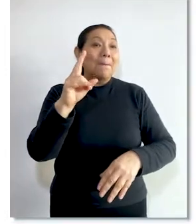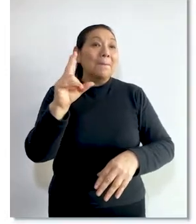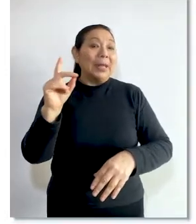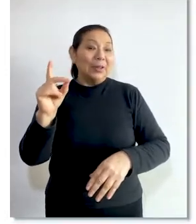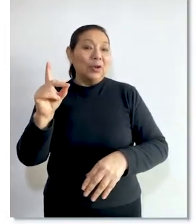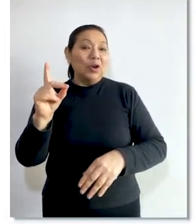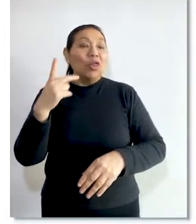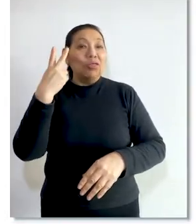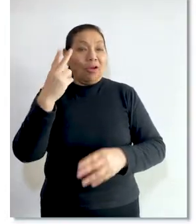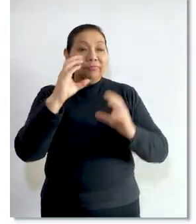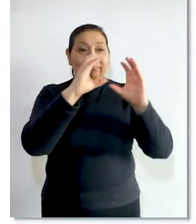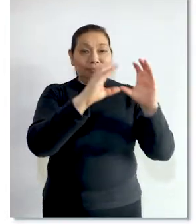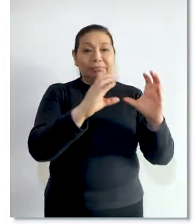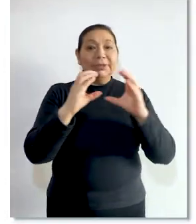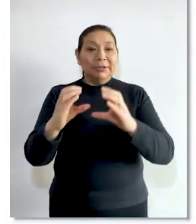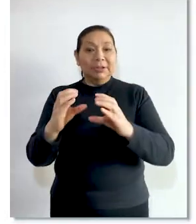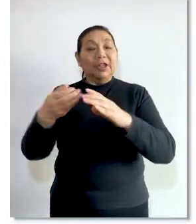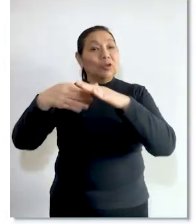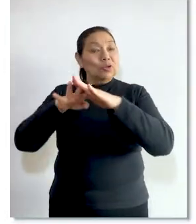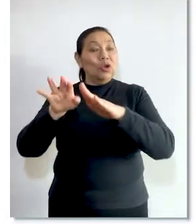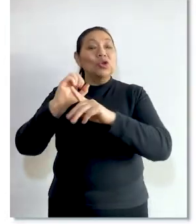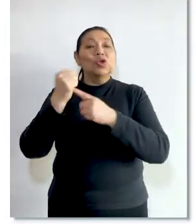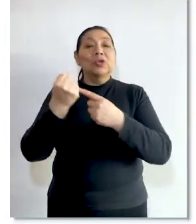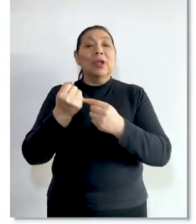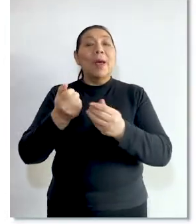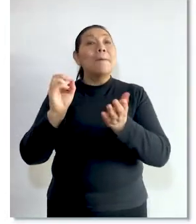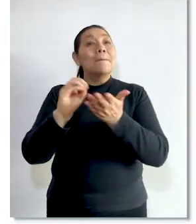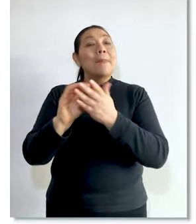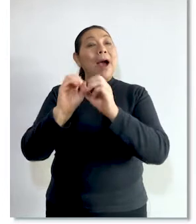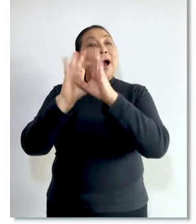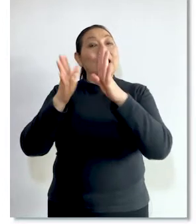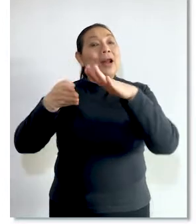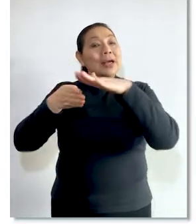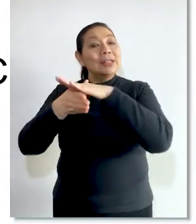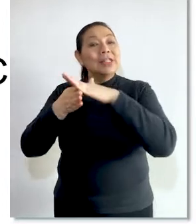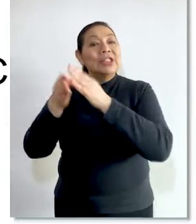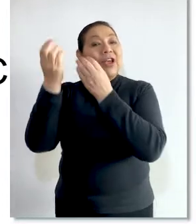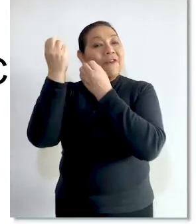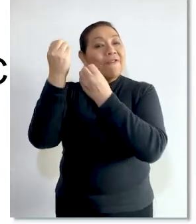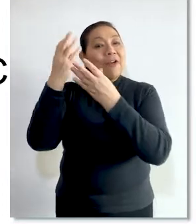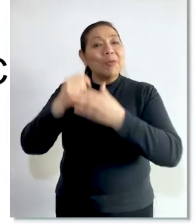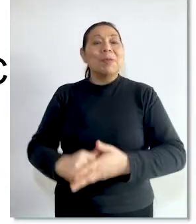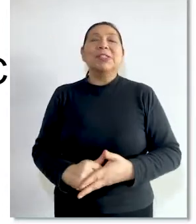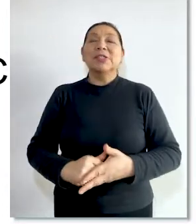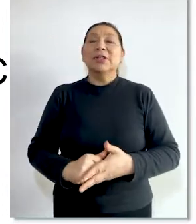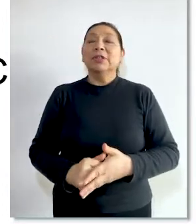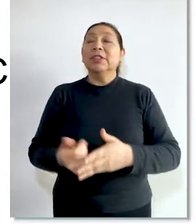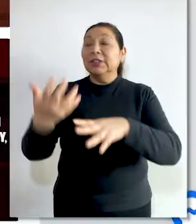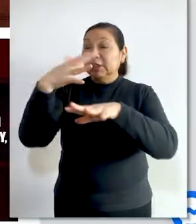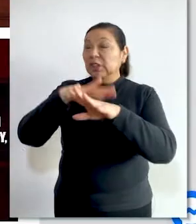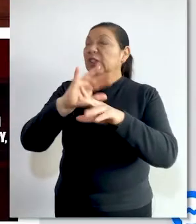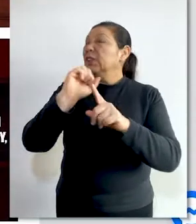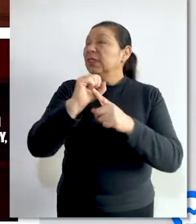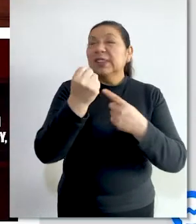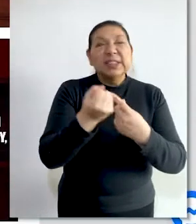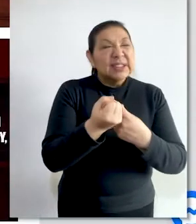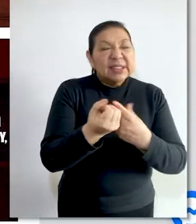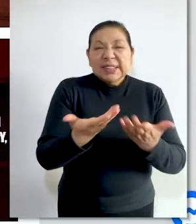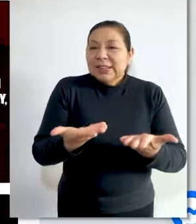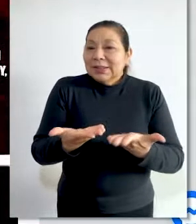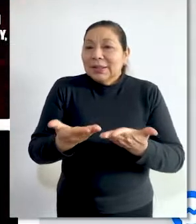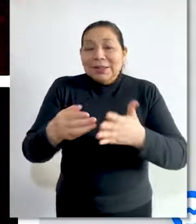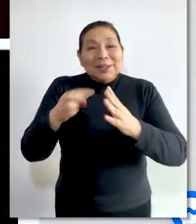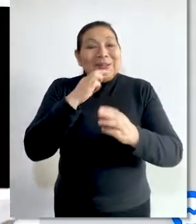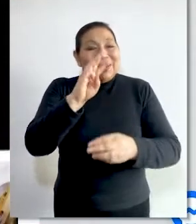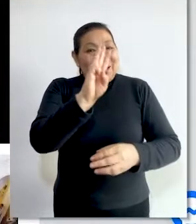2021 en dos categorías inclusión social y transparencia y acceso a la información en inclusión social